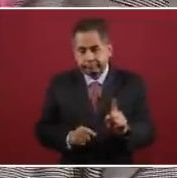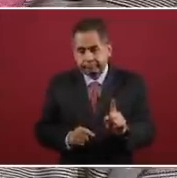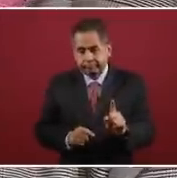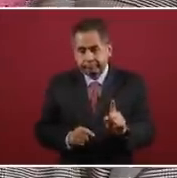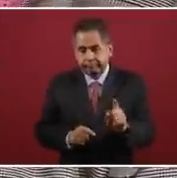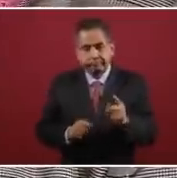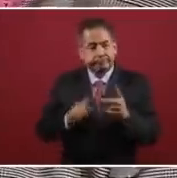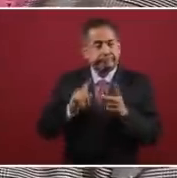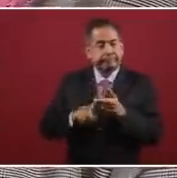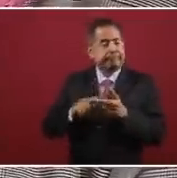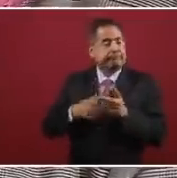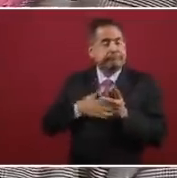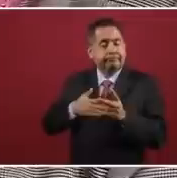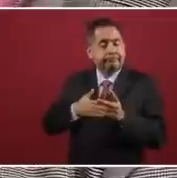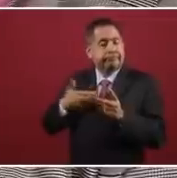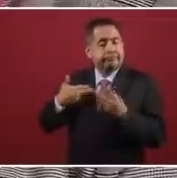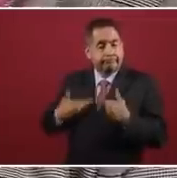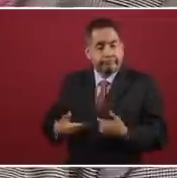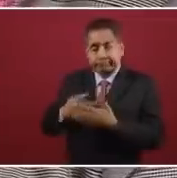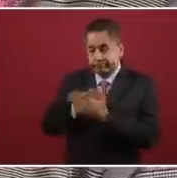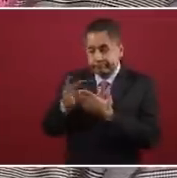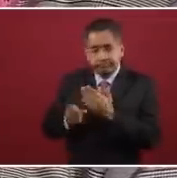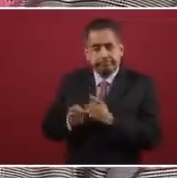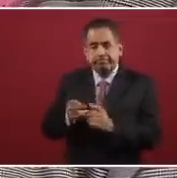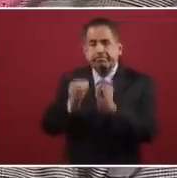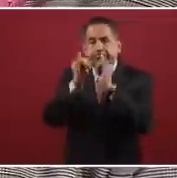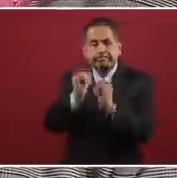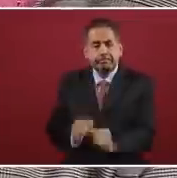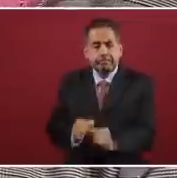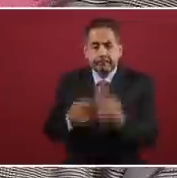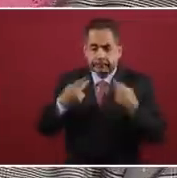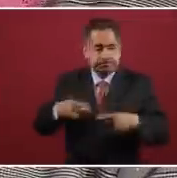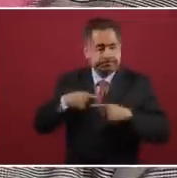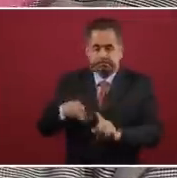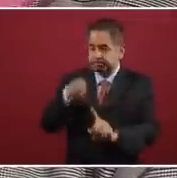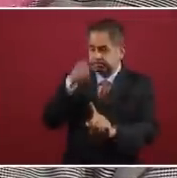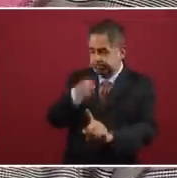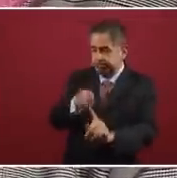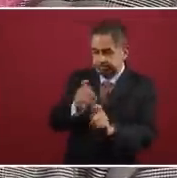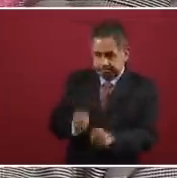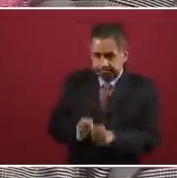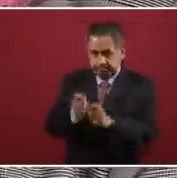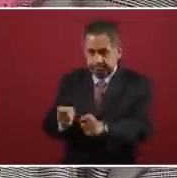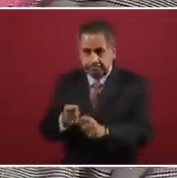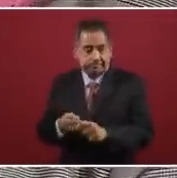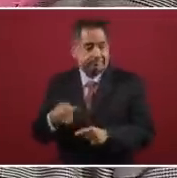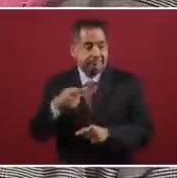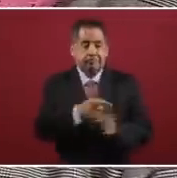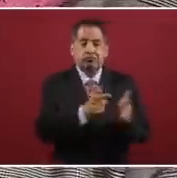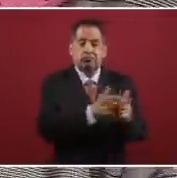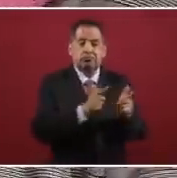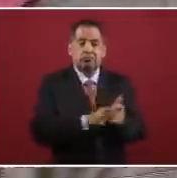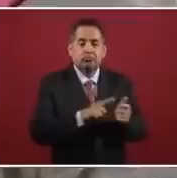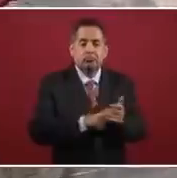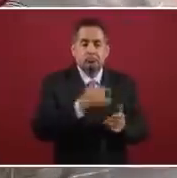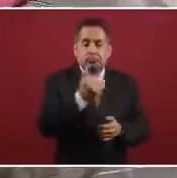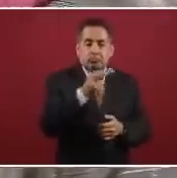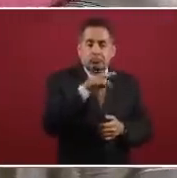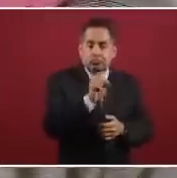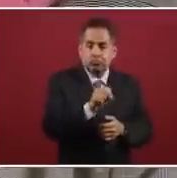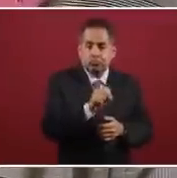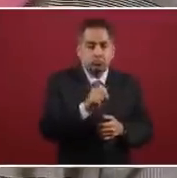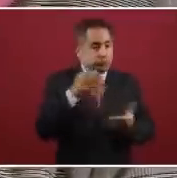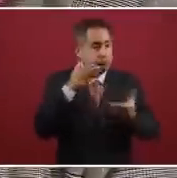programa de Tanda se da de manera individual. El grupo en el modelo de Yunus, que de hecho visitó al